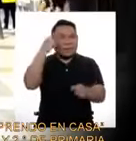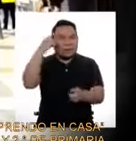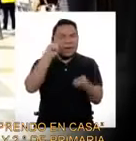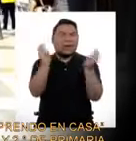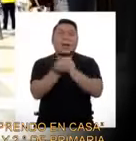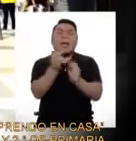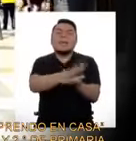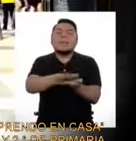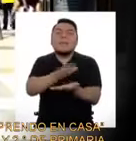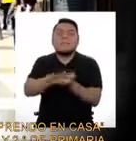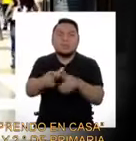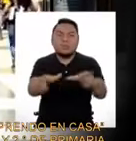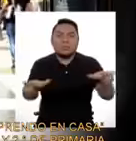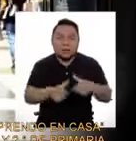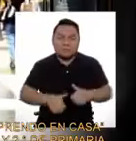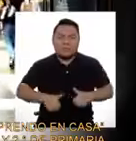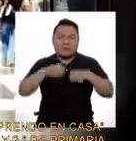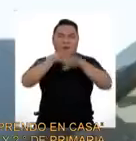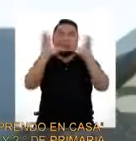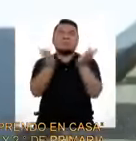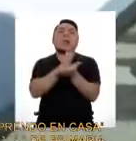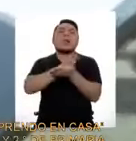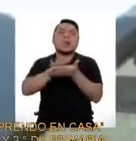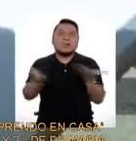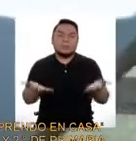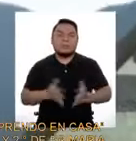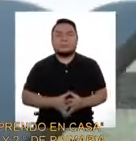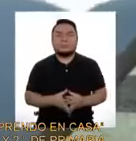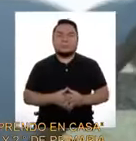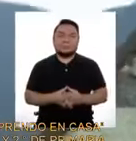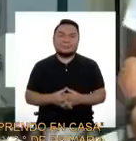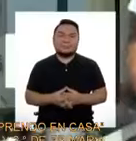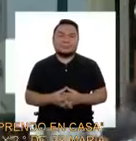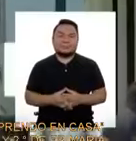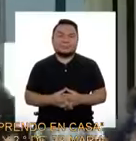la ciudad y vivir en un mundo limpio, ¿no?